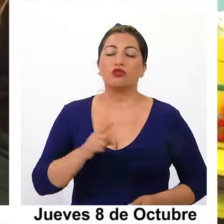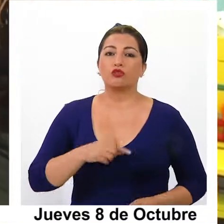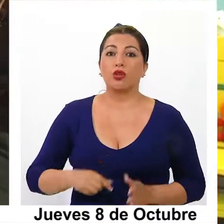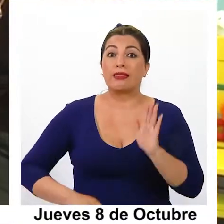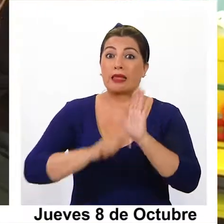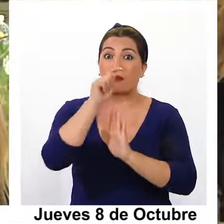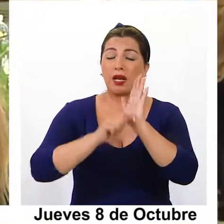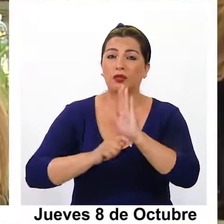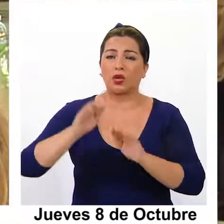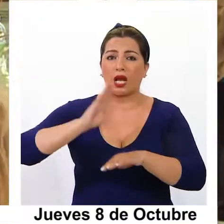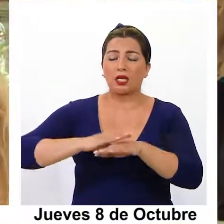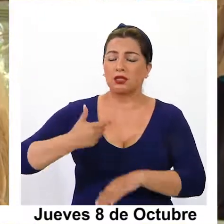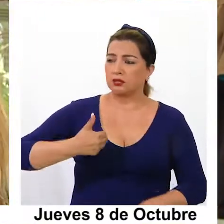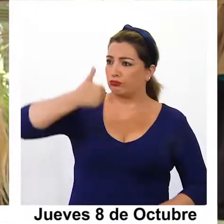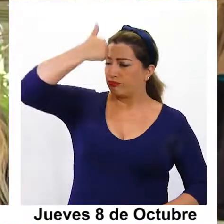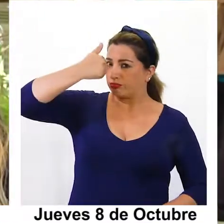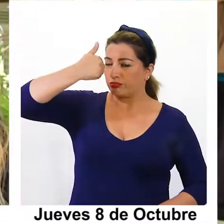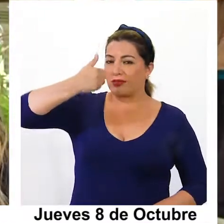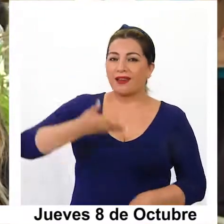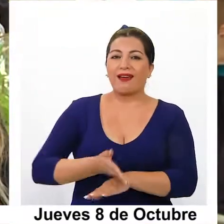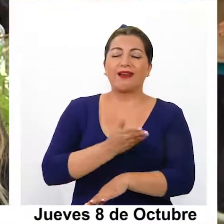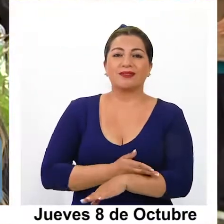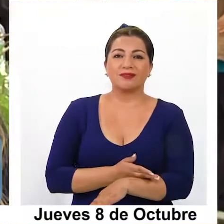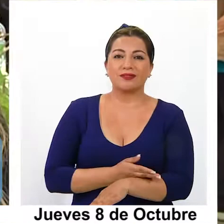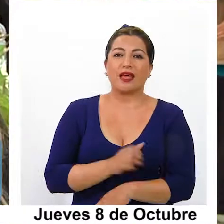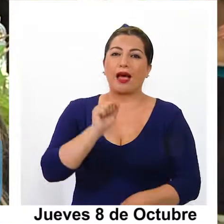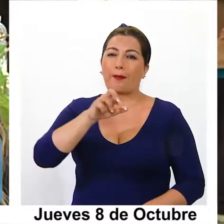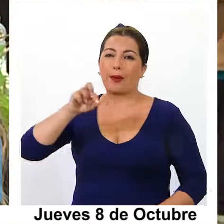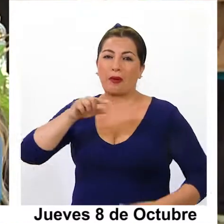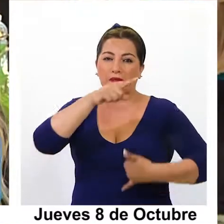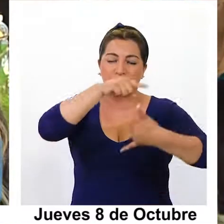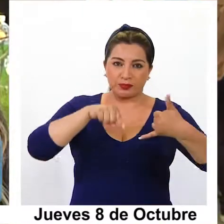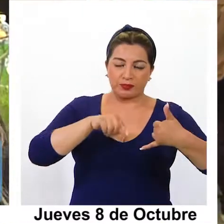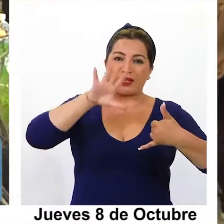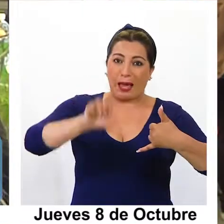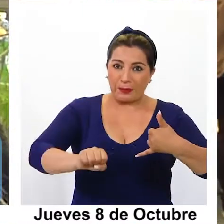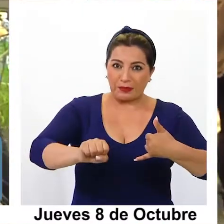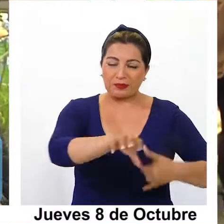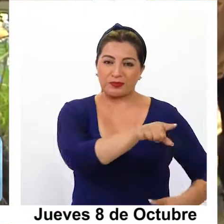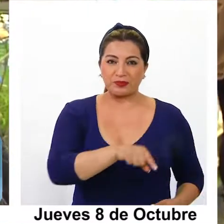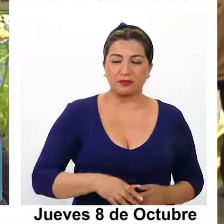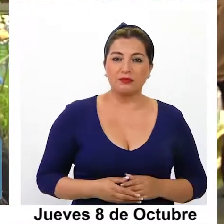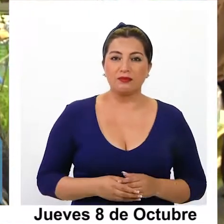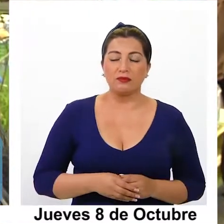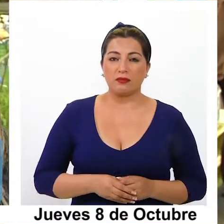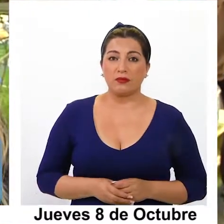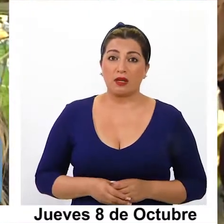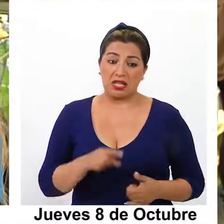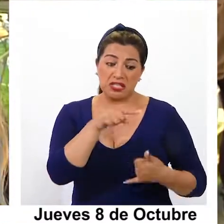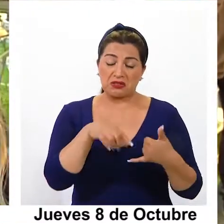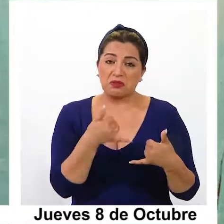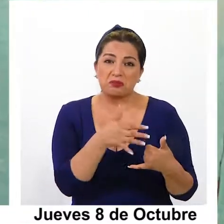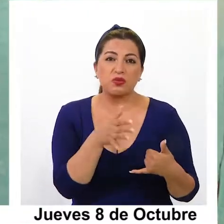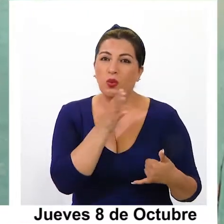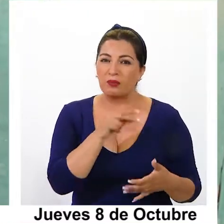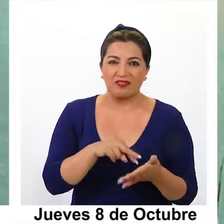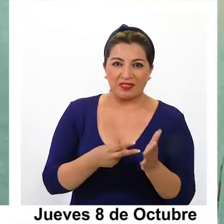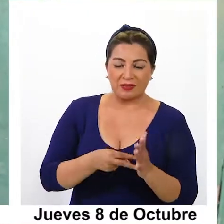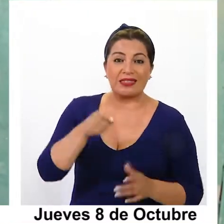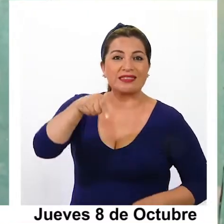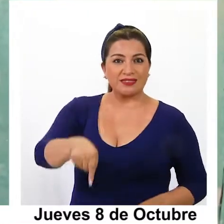temperatura, agendan previamente hora a través de una aplicación que pueden incluso descargar en sus celulares